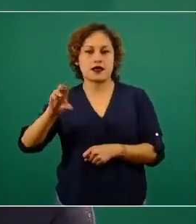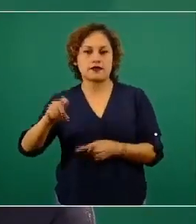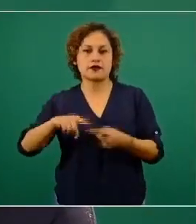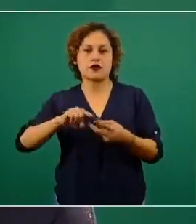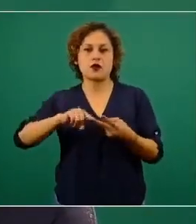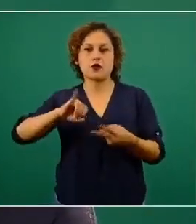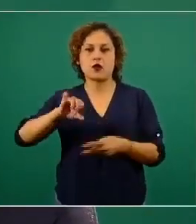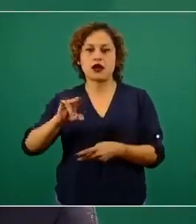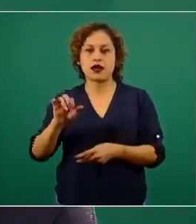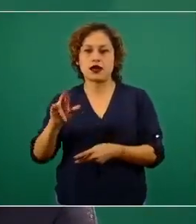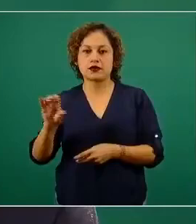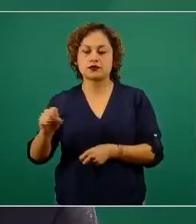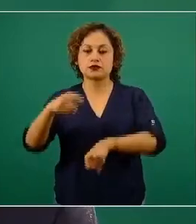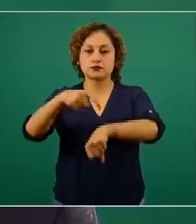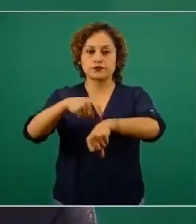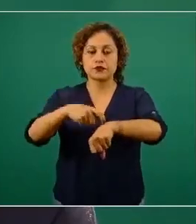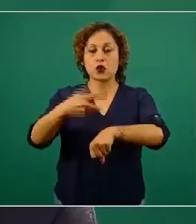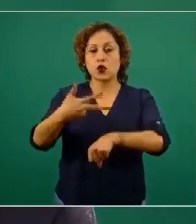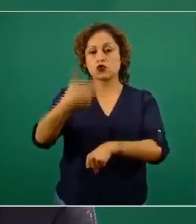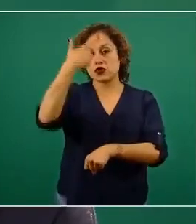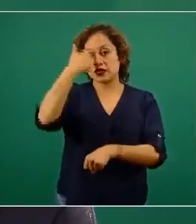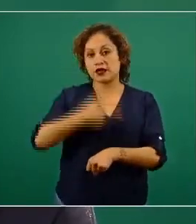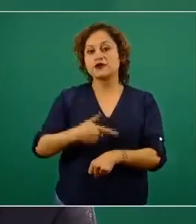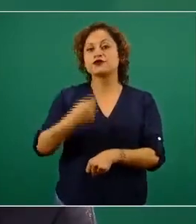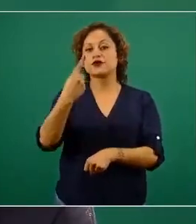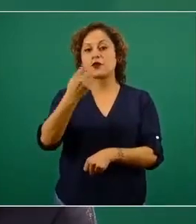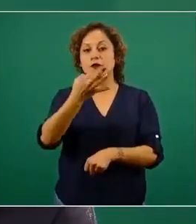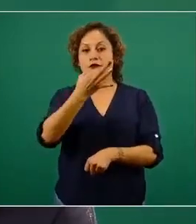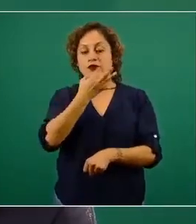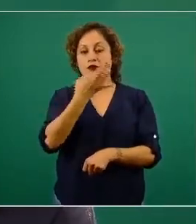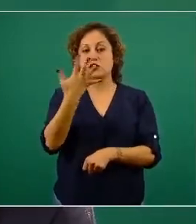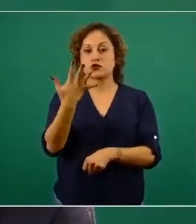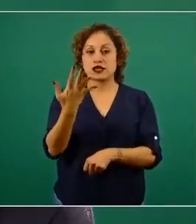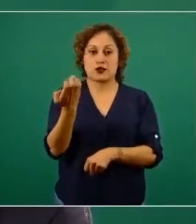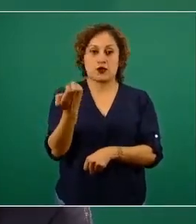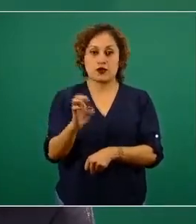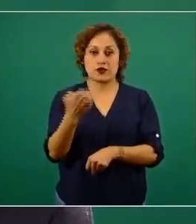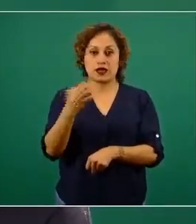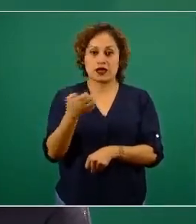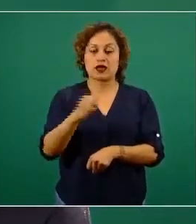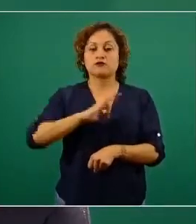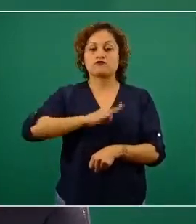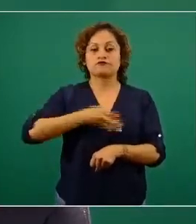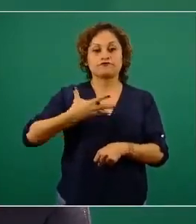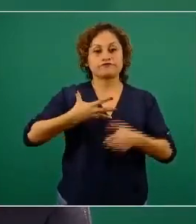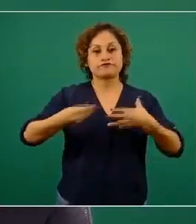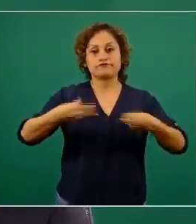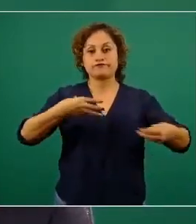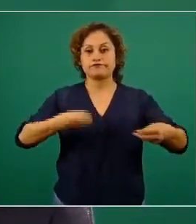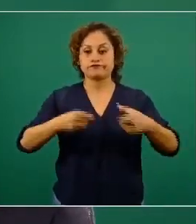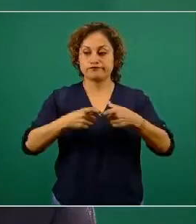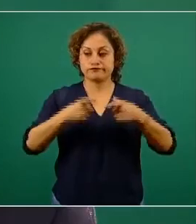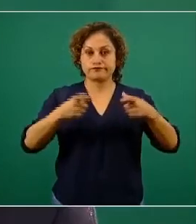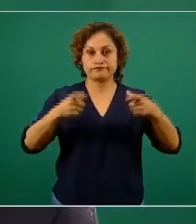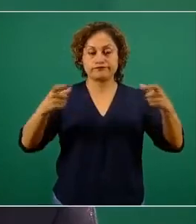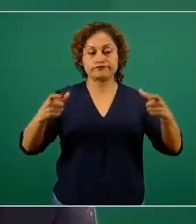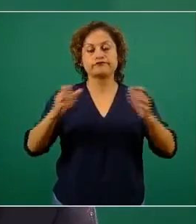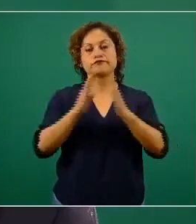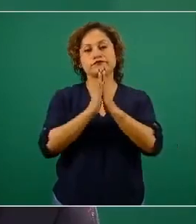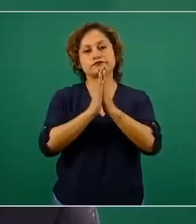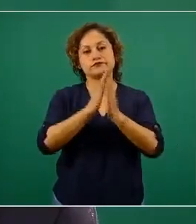las 20:01, 5 de enero. La epidemia sigue, la vacuna avanza y debemos mantenernos